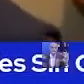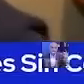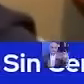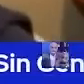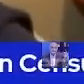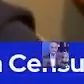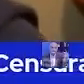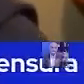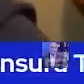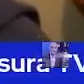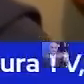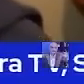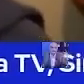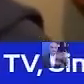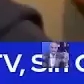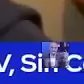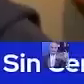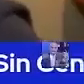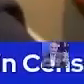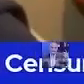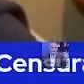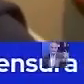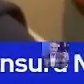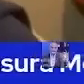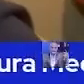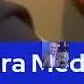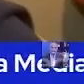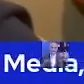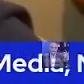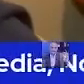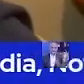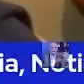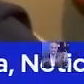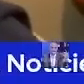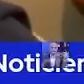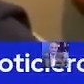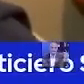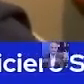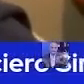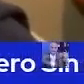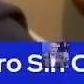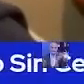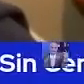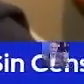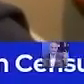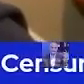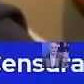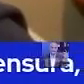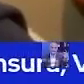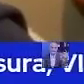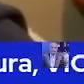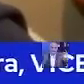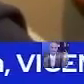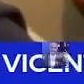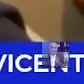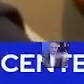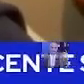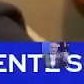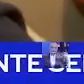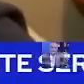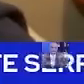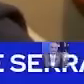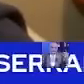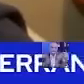vayan. Me voy a portar bien. Ánimos de mexicanos por la economía personal se levantan.